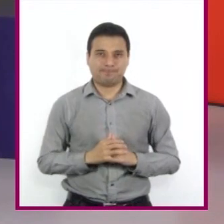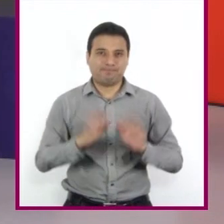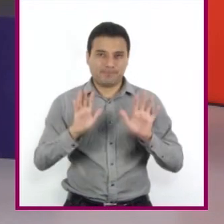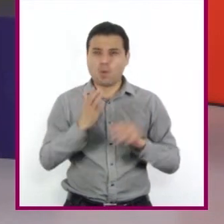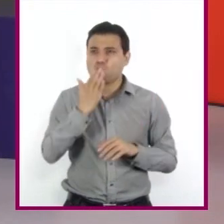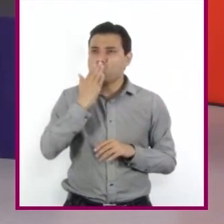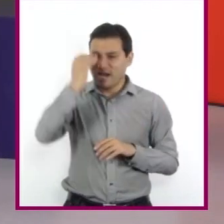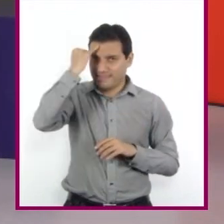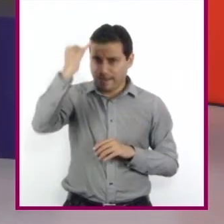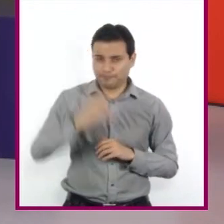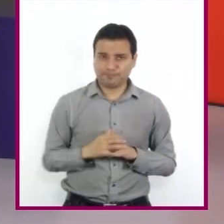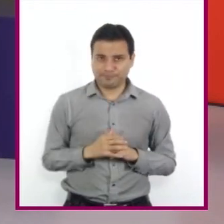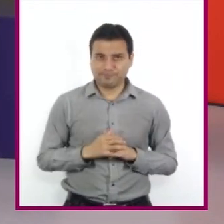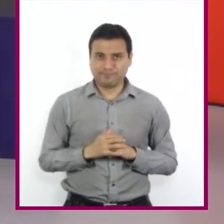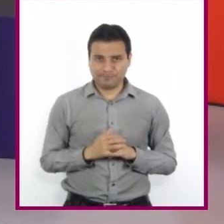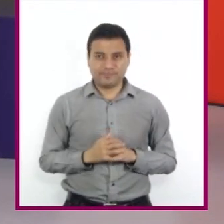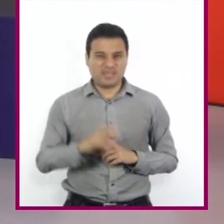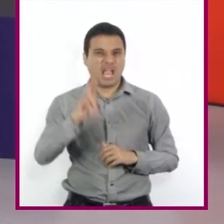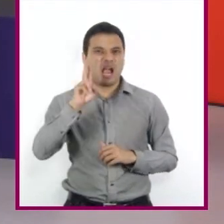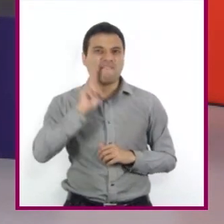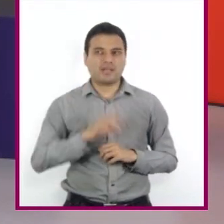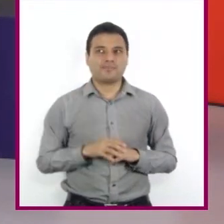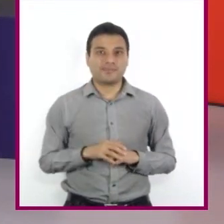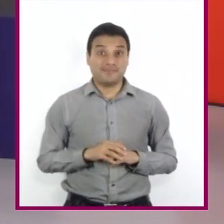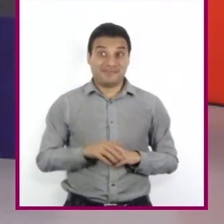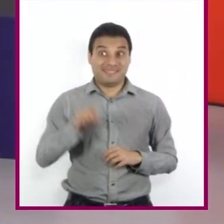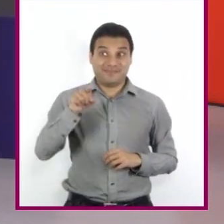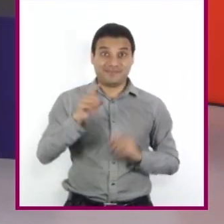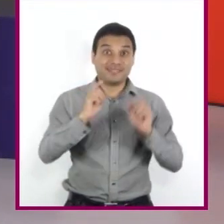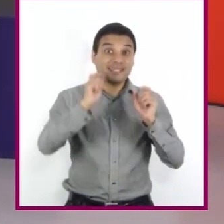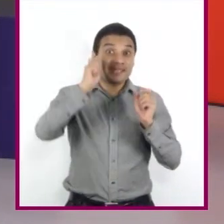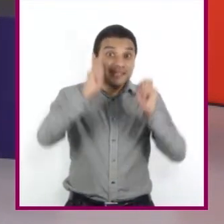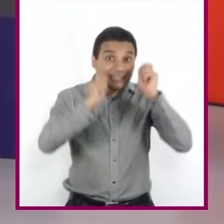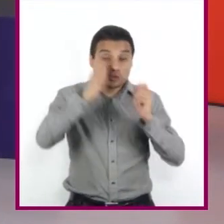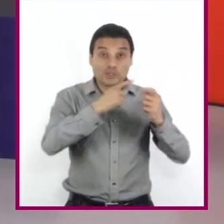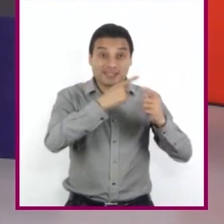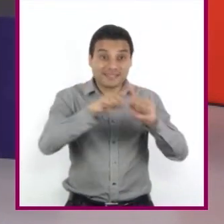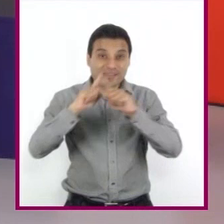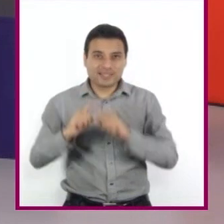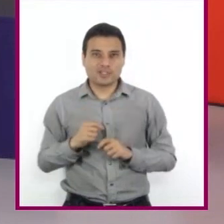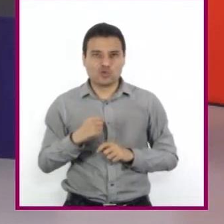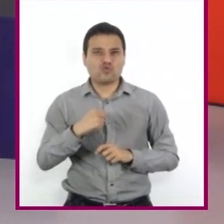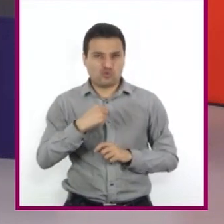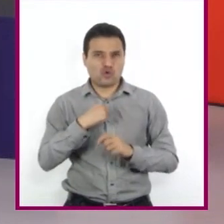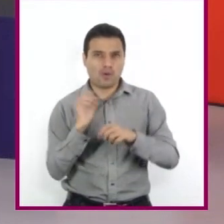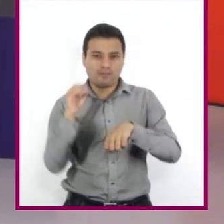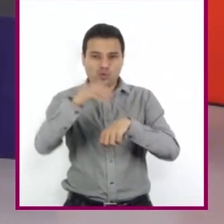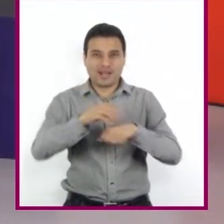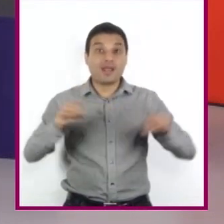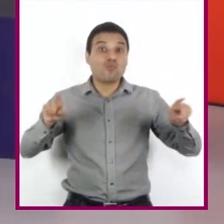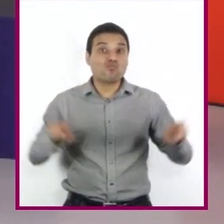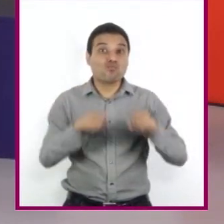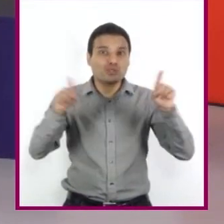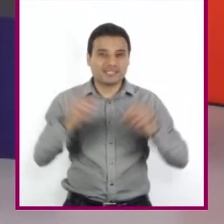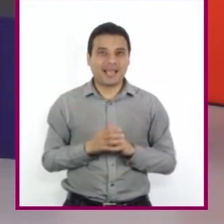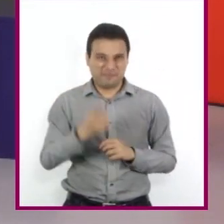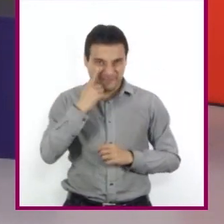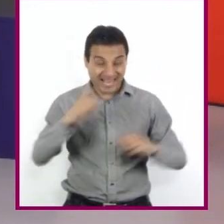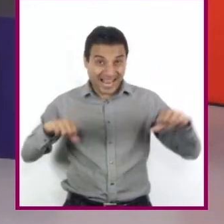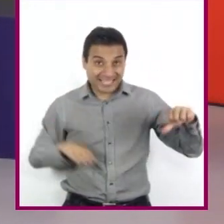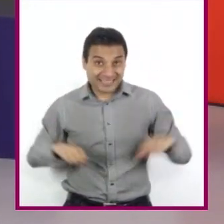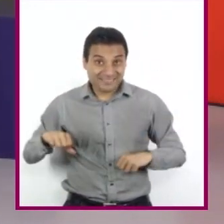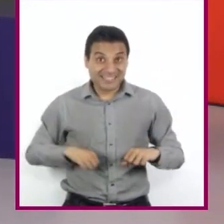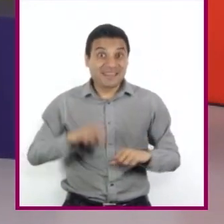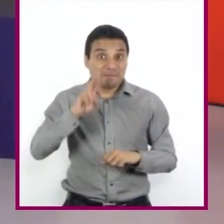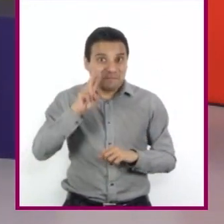buena idea. Trataré de musicalizar las distintas versiones de tu hermana. Estén atentos a esta dinámica que realizaremos para que